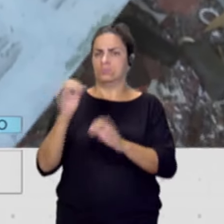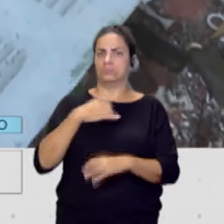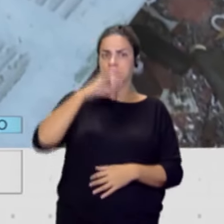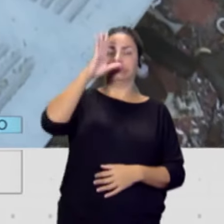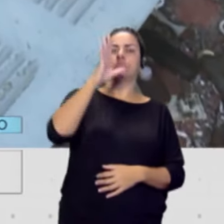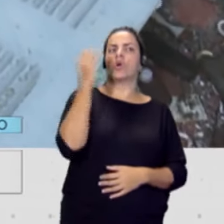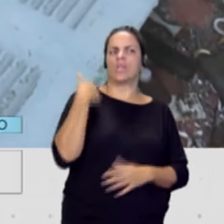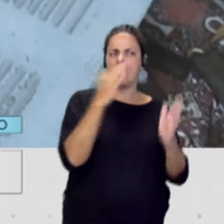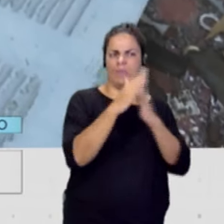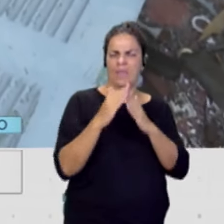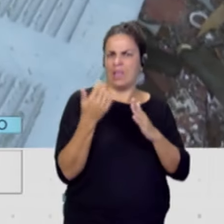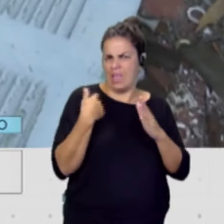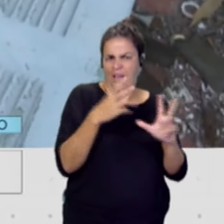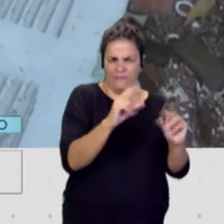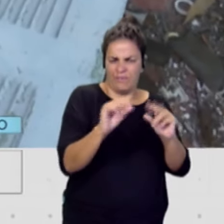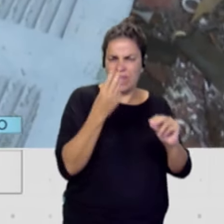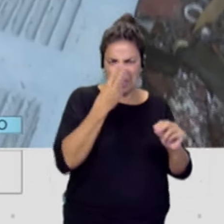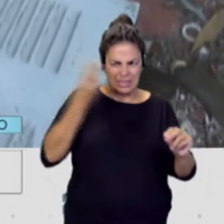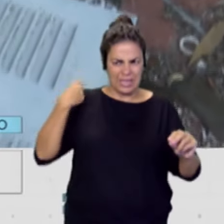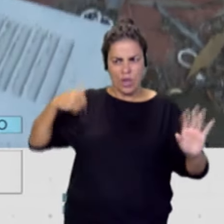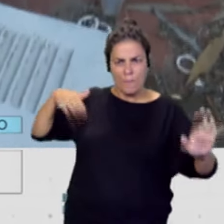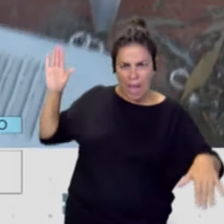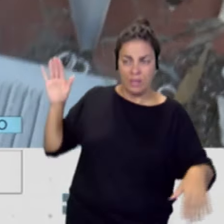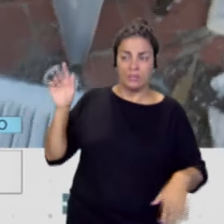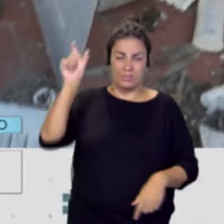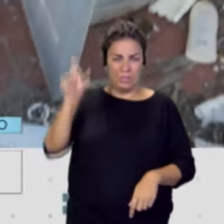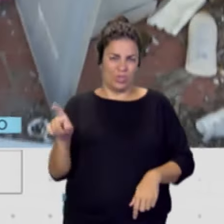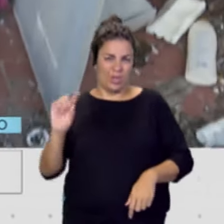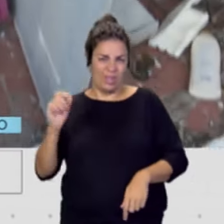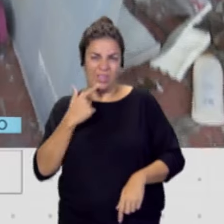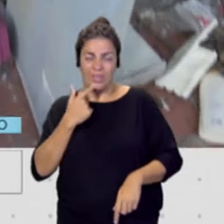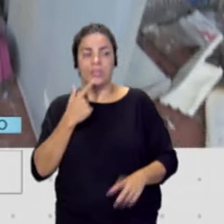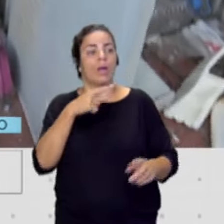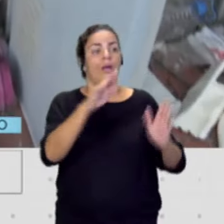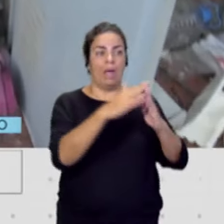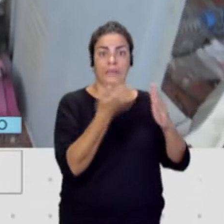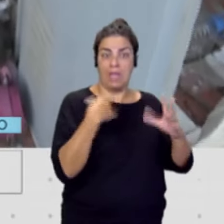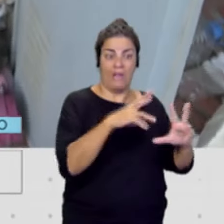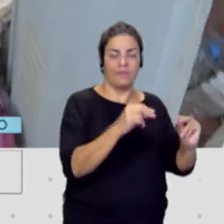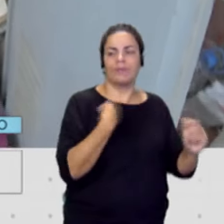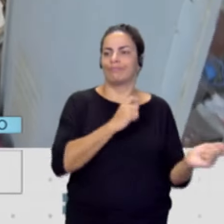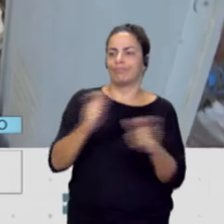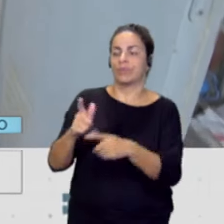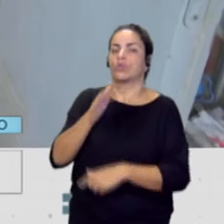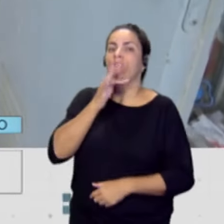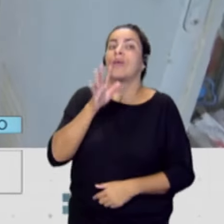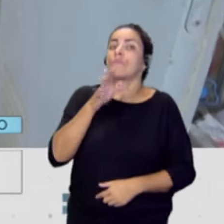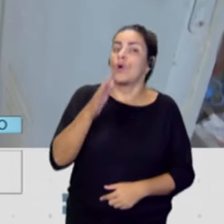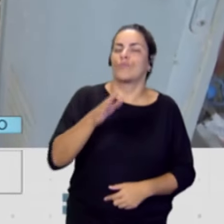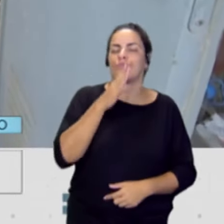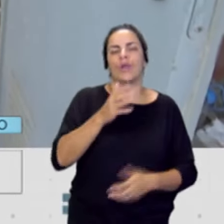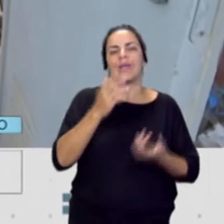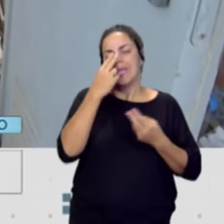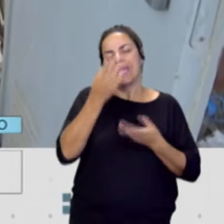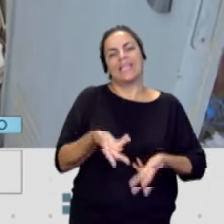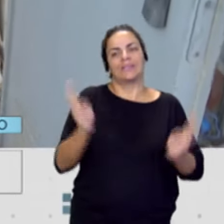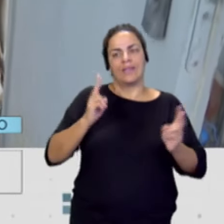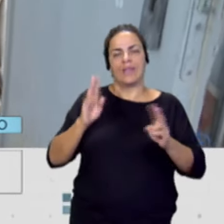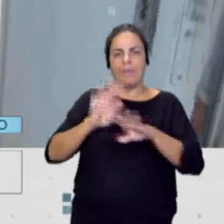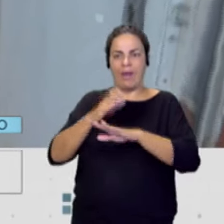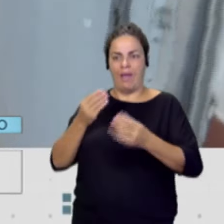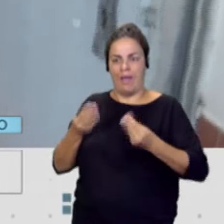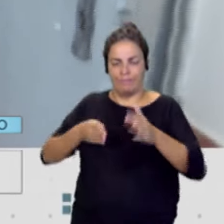terminadas hace más de 3 años, dijo el primero de los intervinientes, y no se les han entregado, probablemente por carencia de licencia de ocupación. Y eso no es culpa de nadie en el exterior,